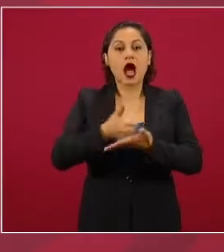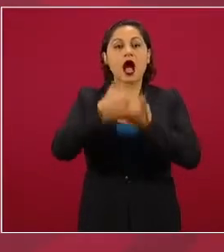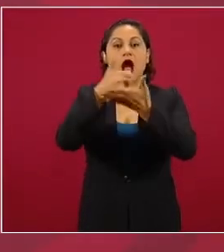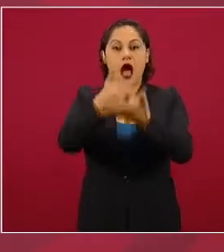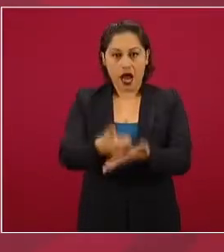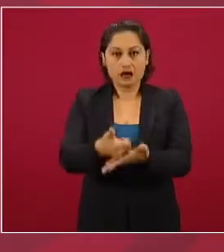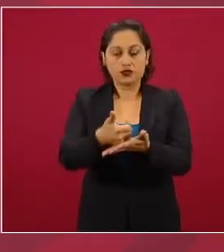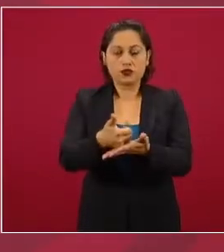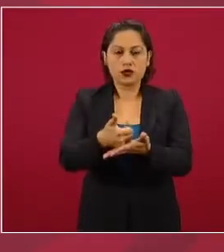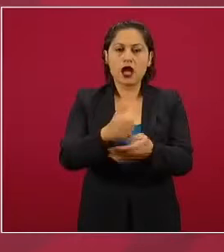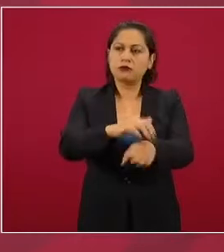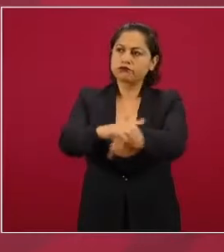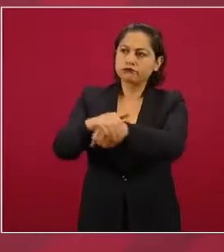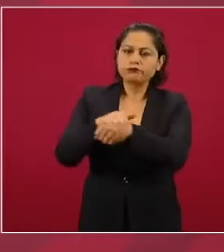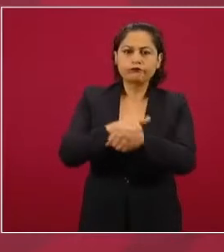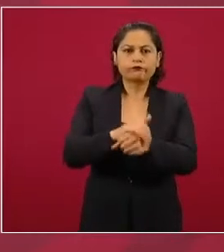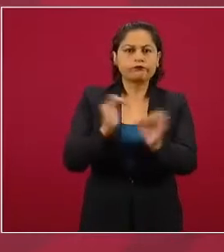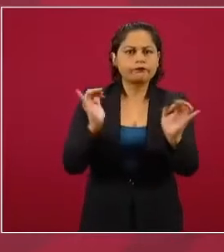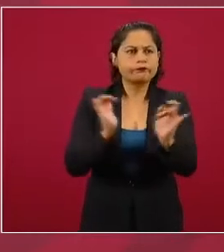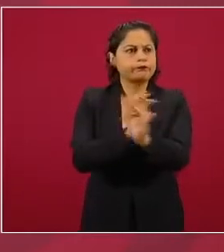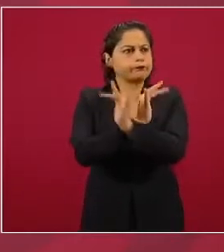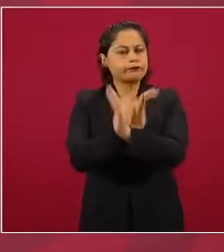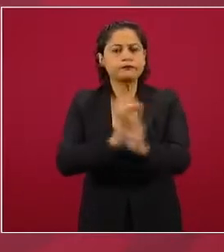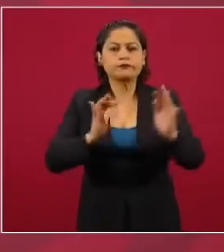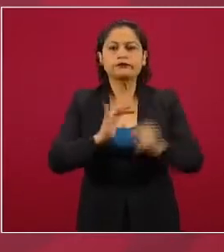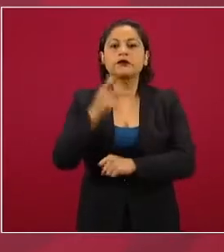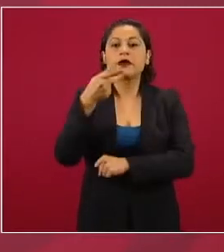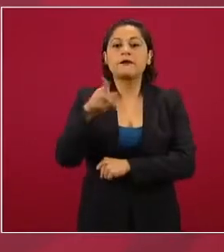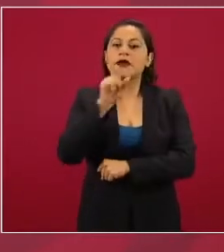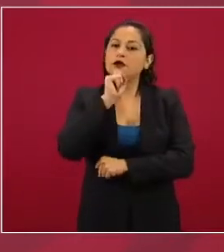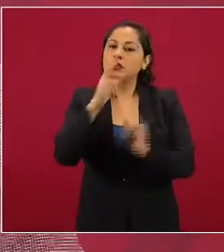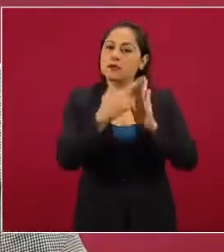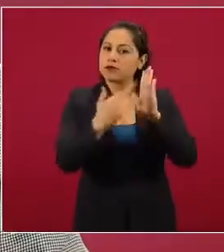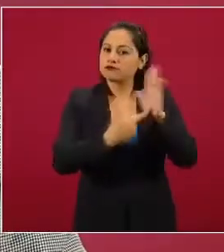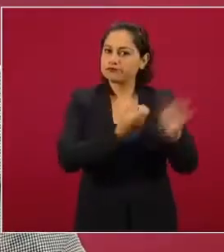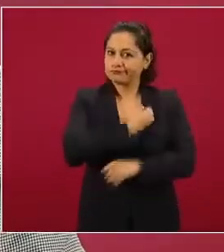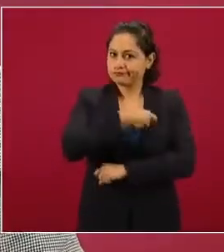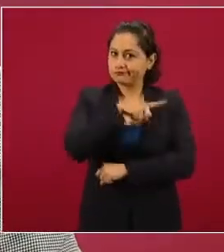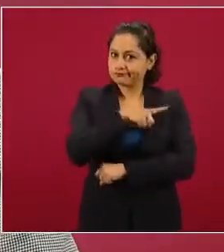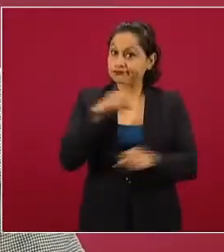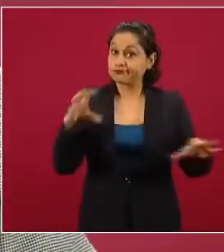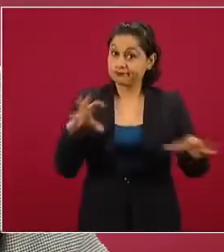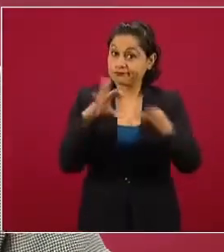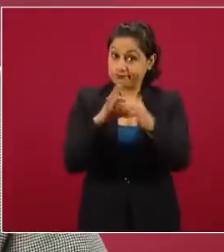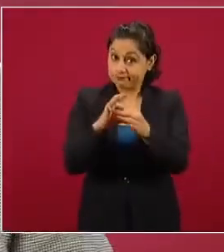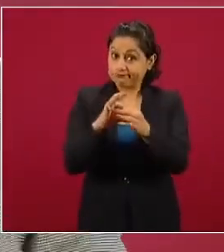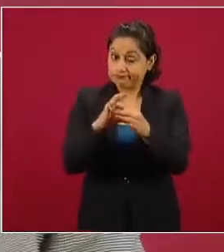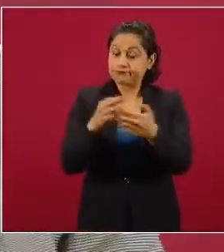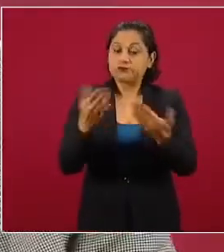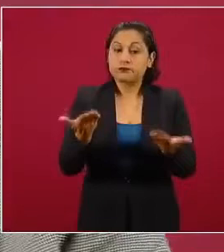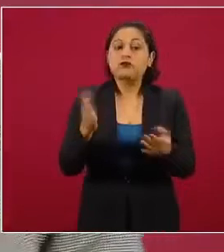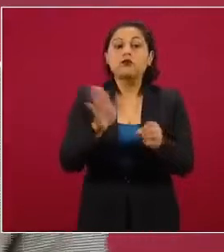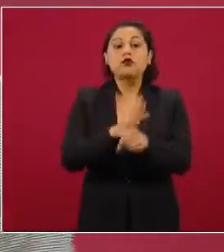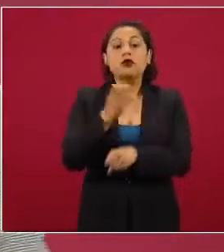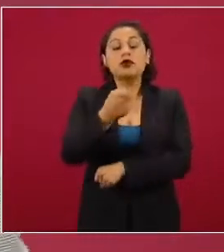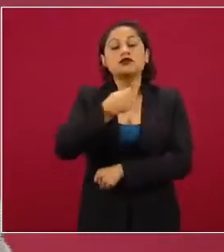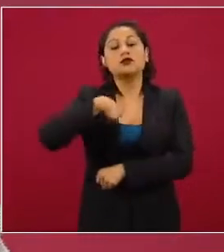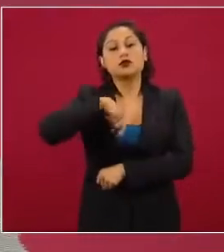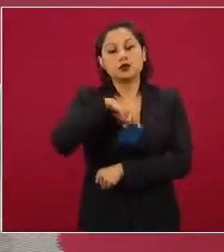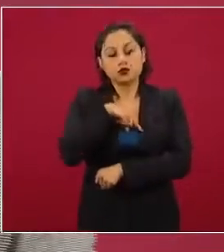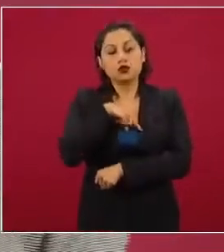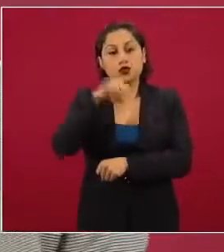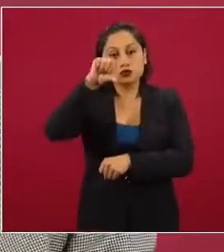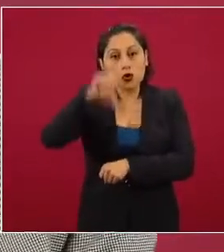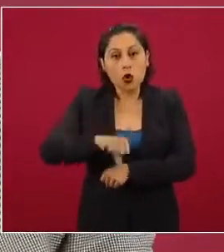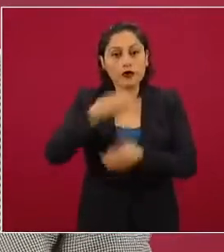que es lo que realmente se puede complicar. Sigamos, por lo tanto, este es un mensaje en general y de agradecimiento a